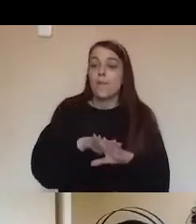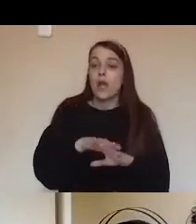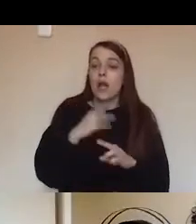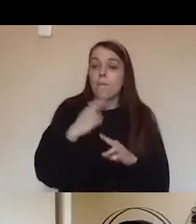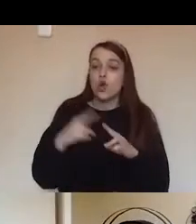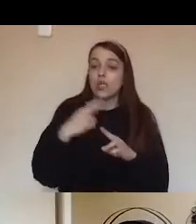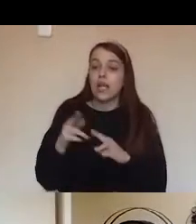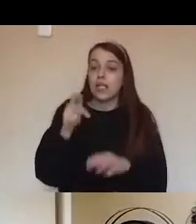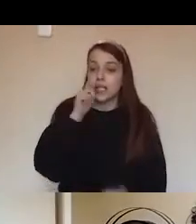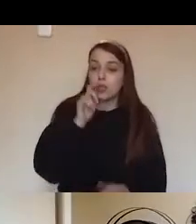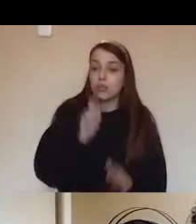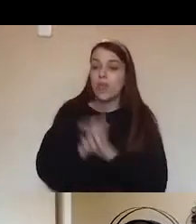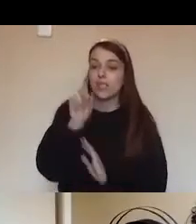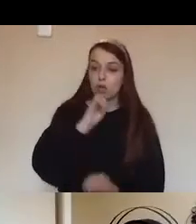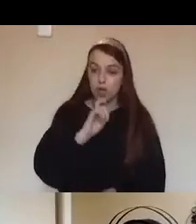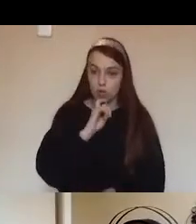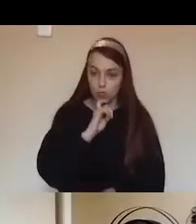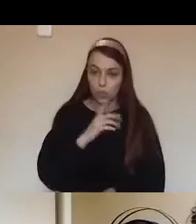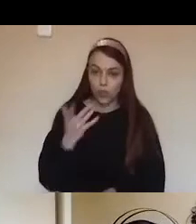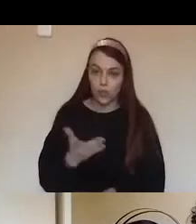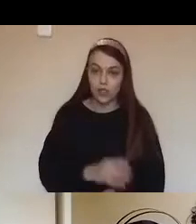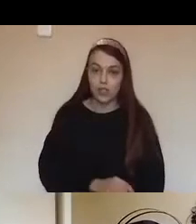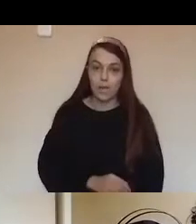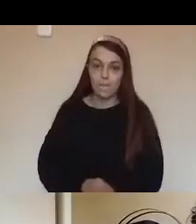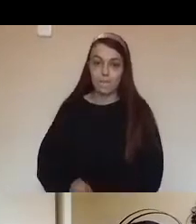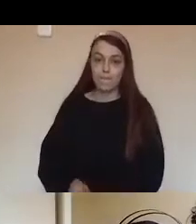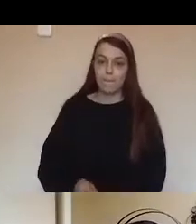turismo. Así es como